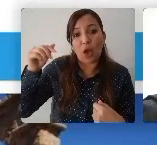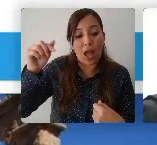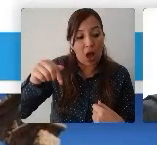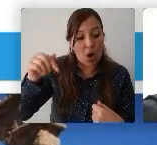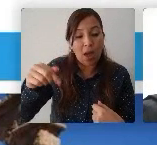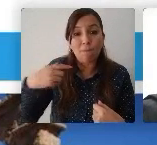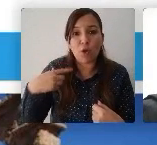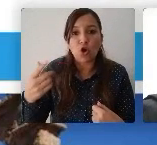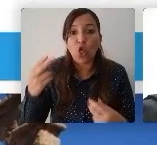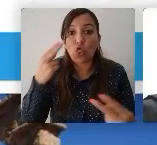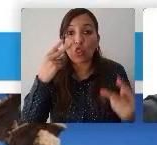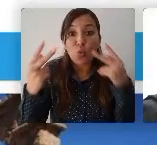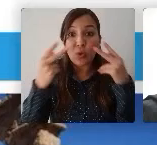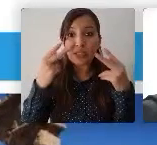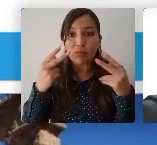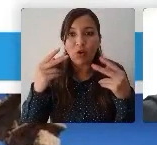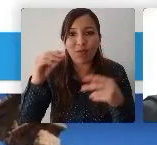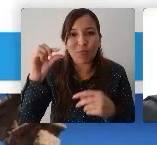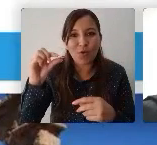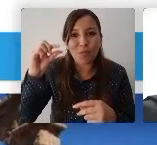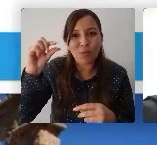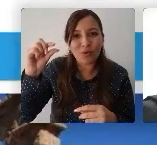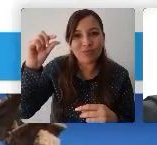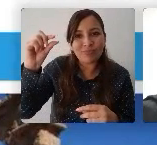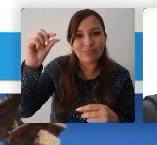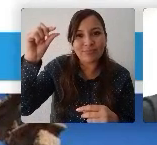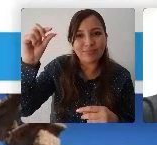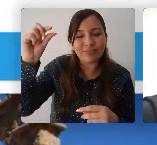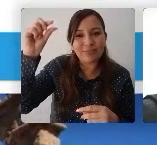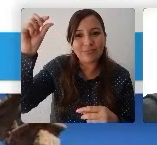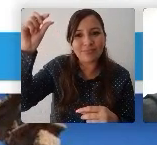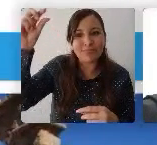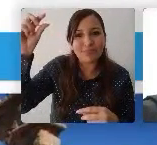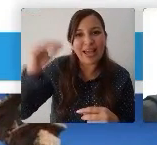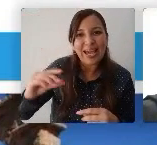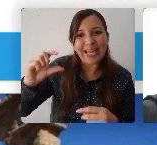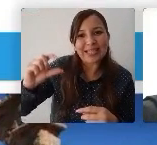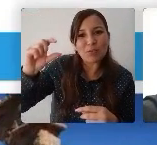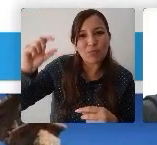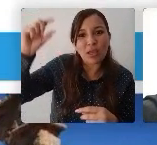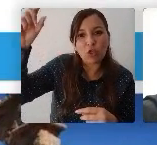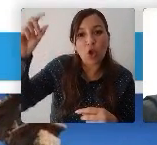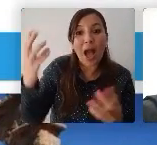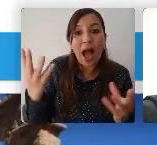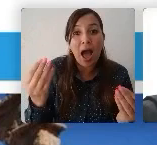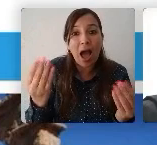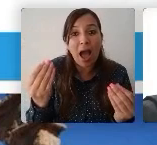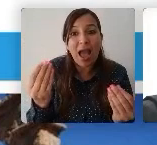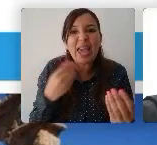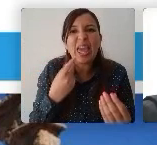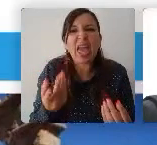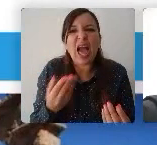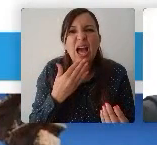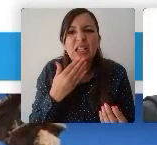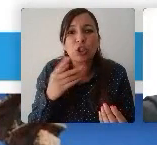ha generado este desarrollo, ha obviamente incentivado a sus también demás compañeros a que a través del turismo